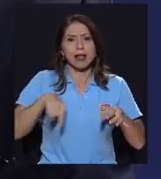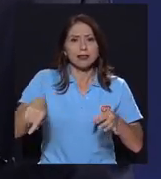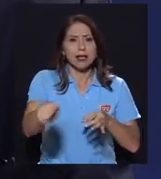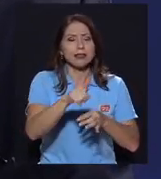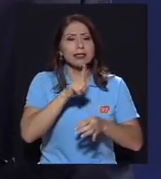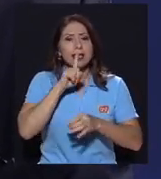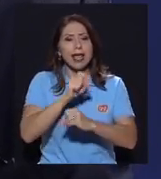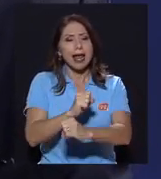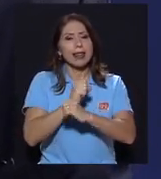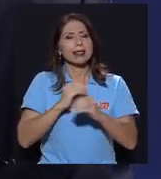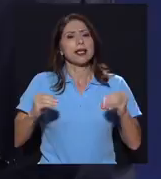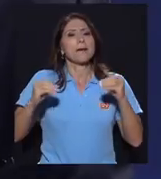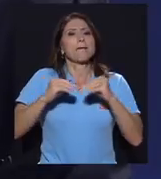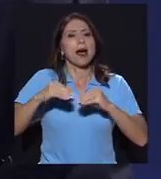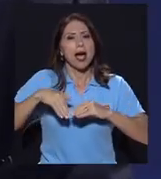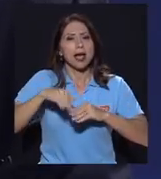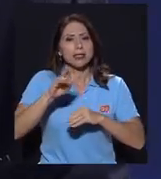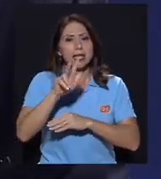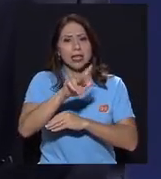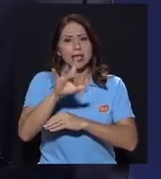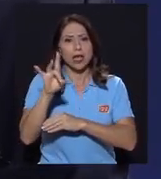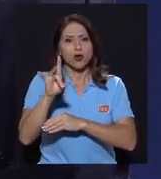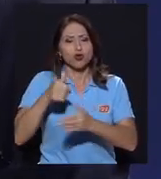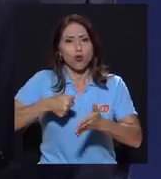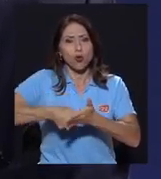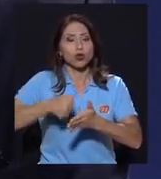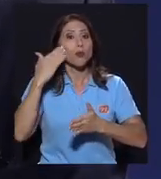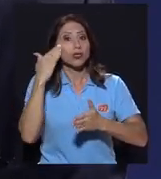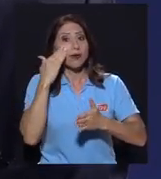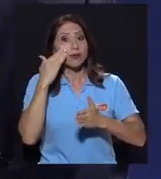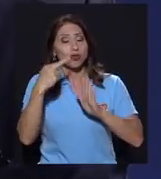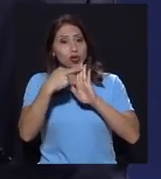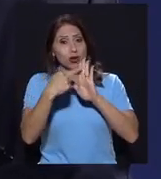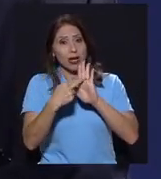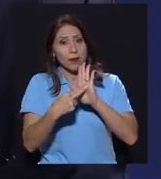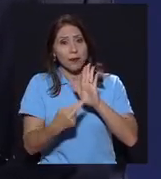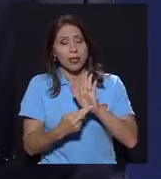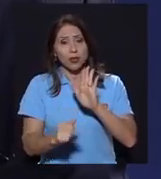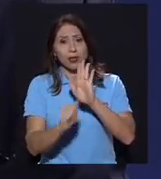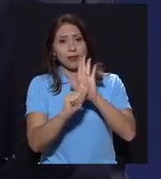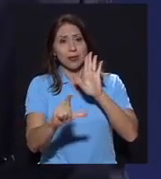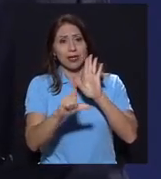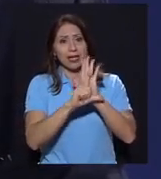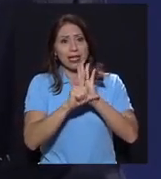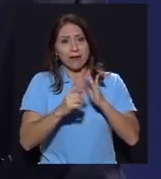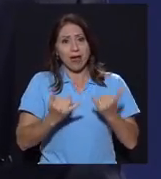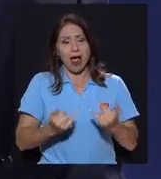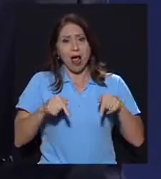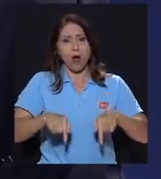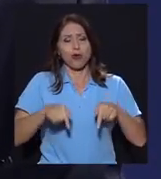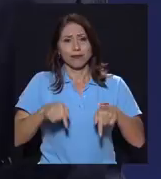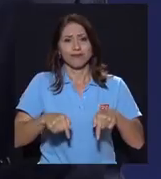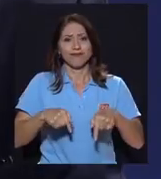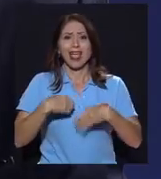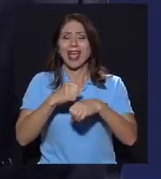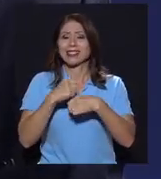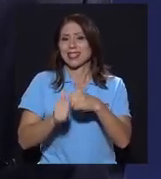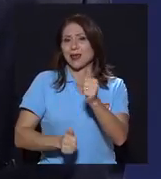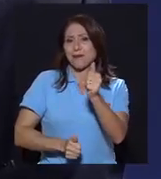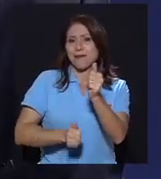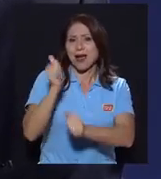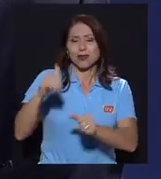de 38 votos porque sabemos que el reglamento de la asamblea legislativa hoy impiden que una mayoría